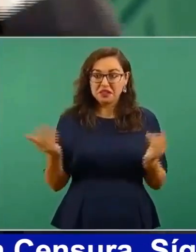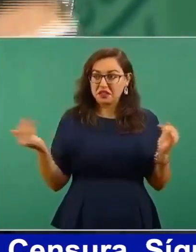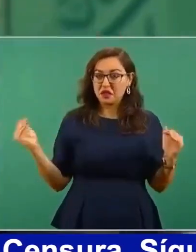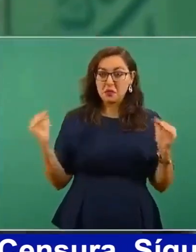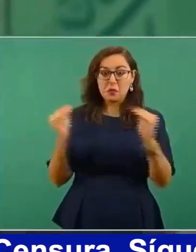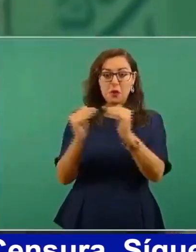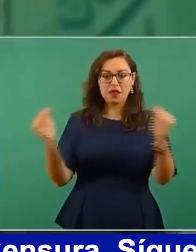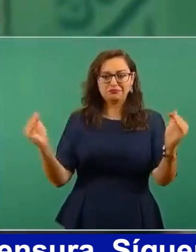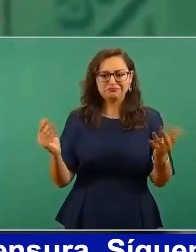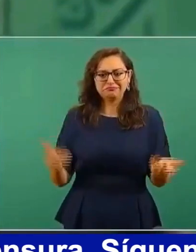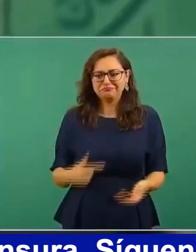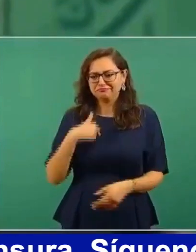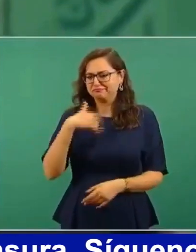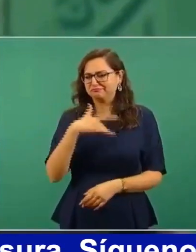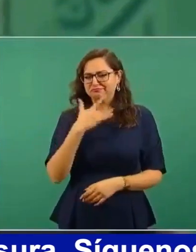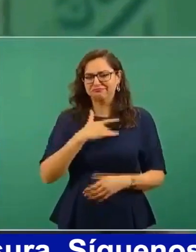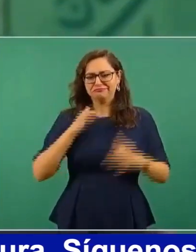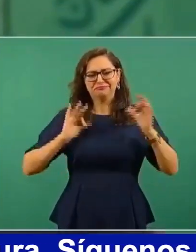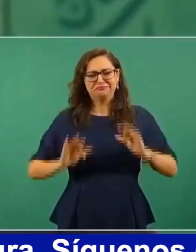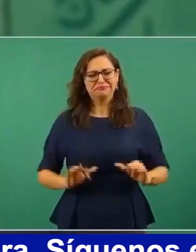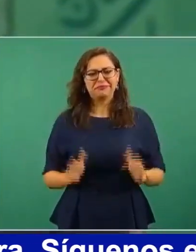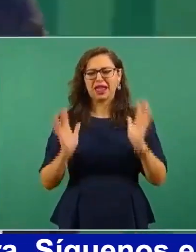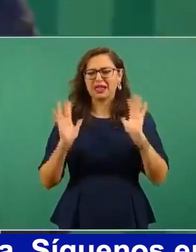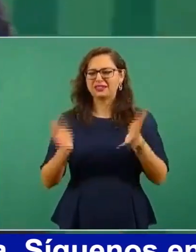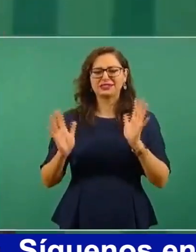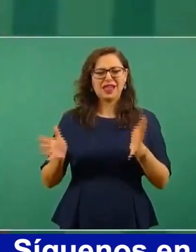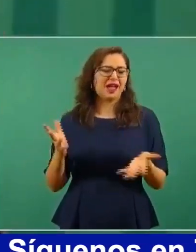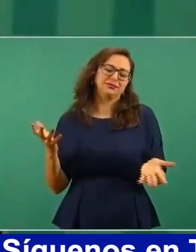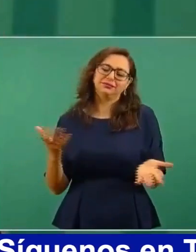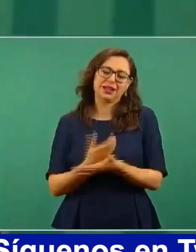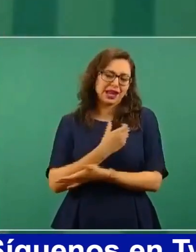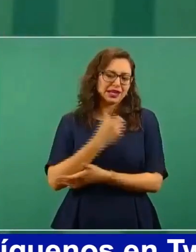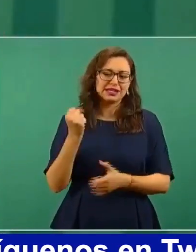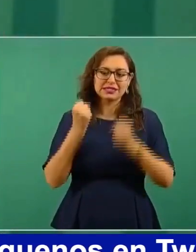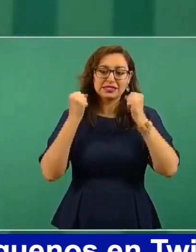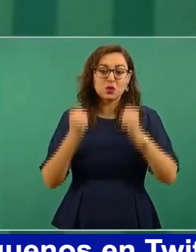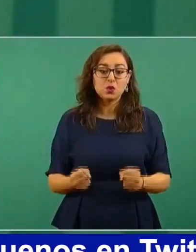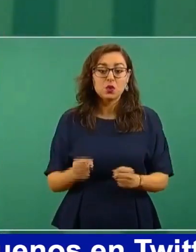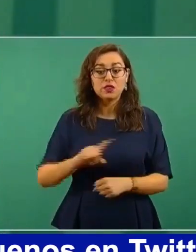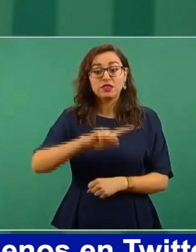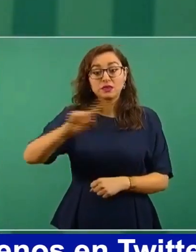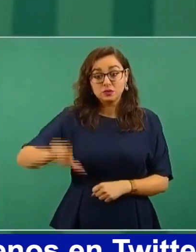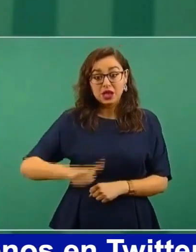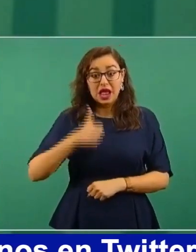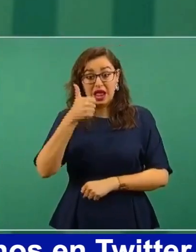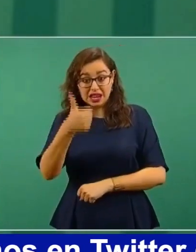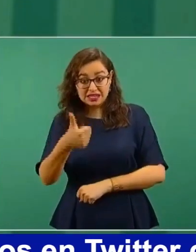Entonces ya ganamos. Y como a las 6 de la tarde recibí una llamada